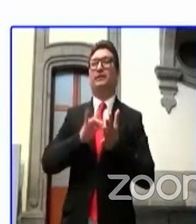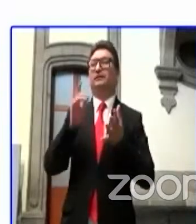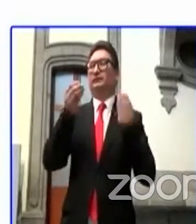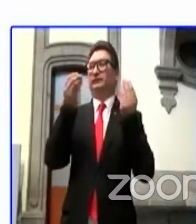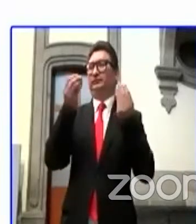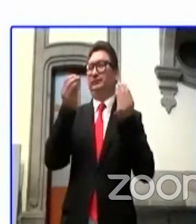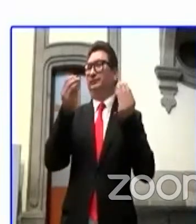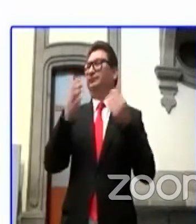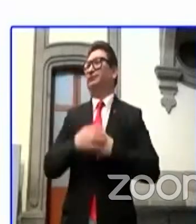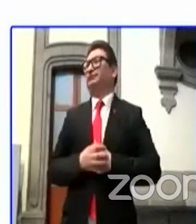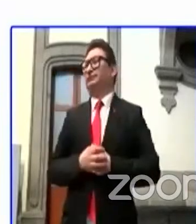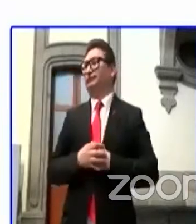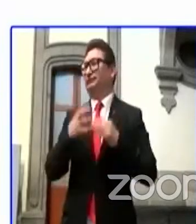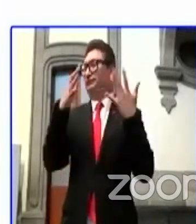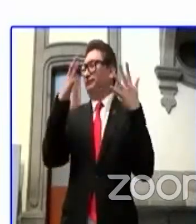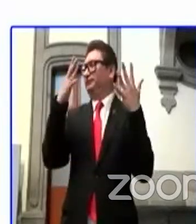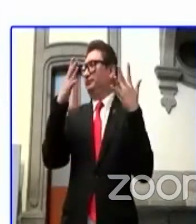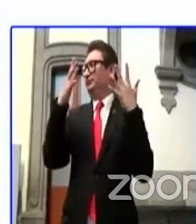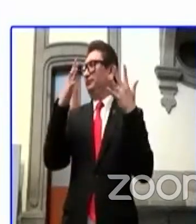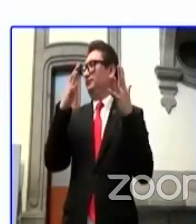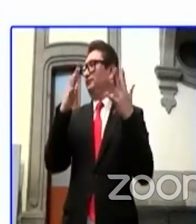gracias.